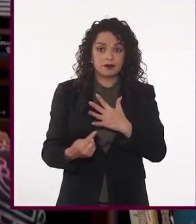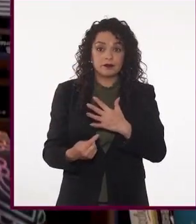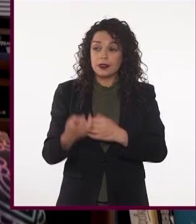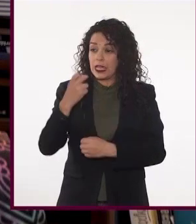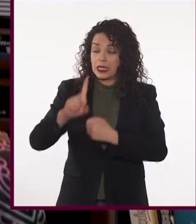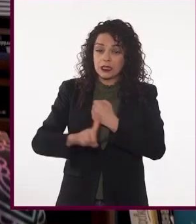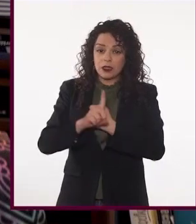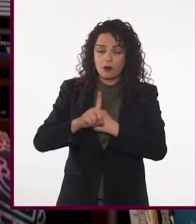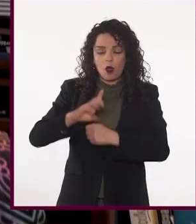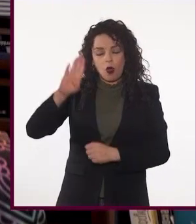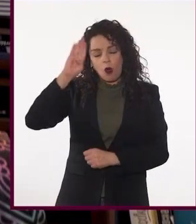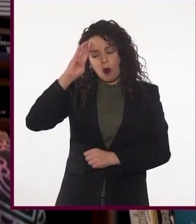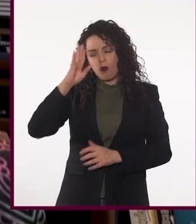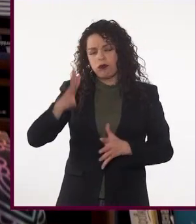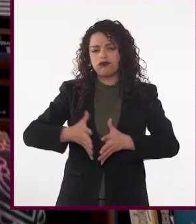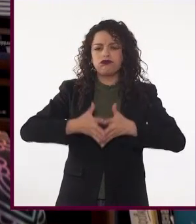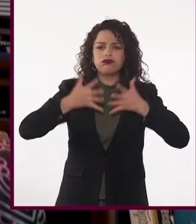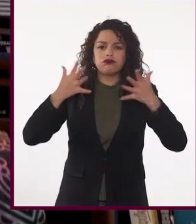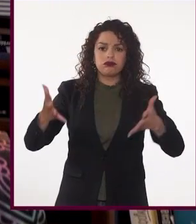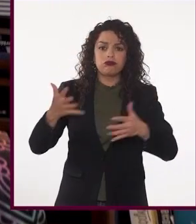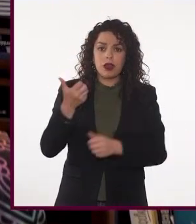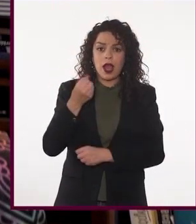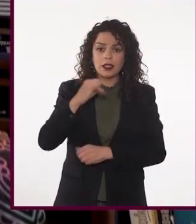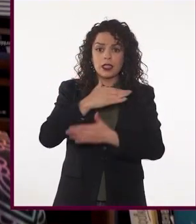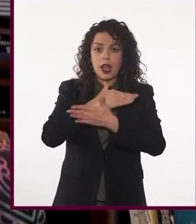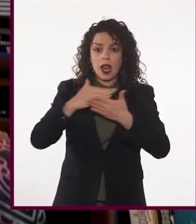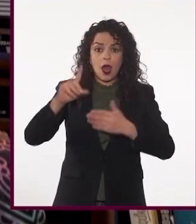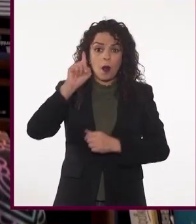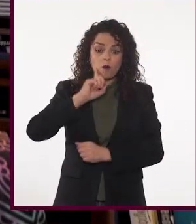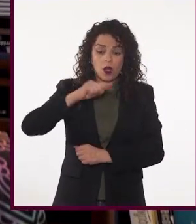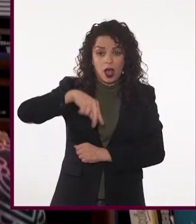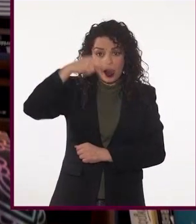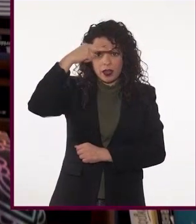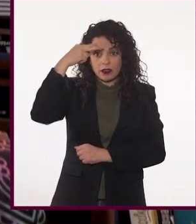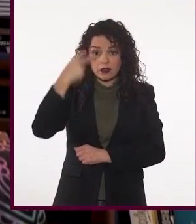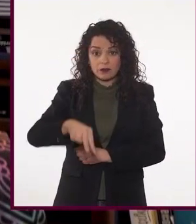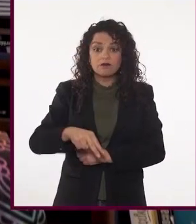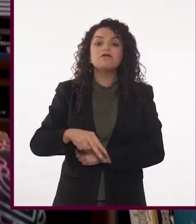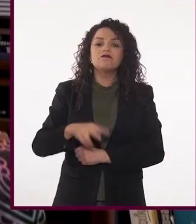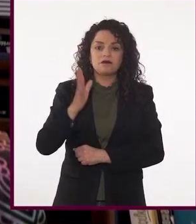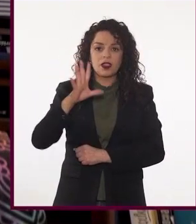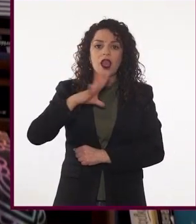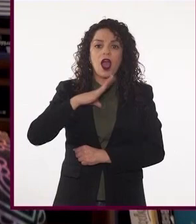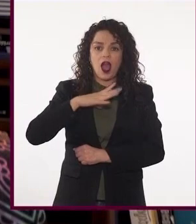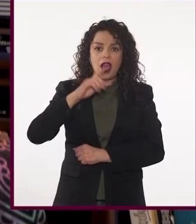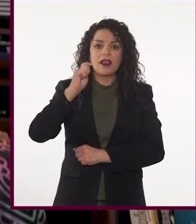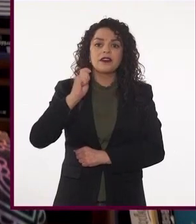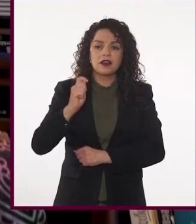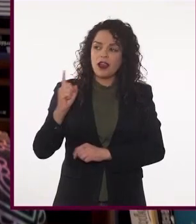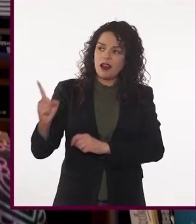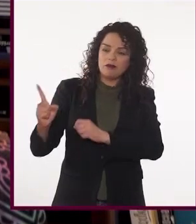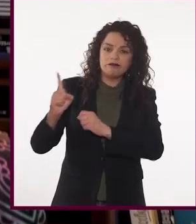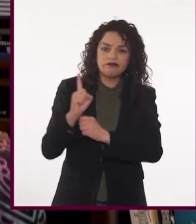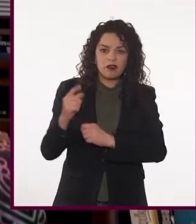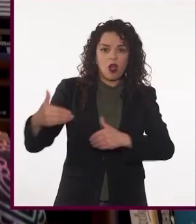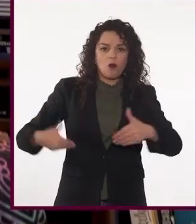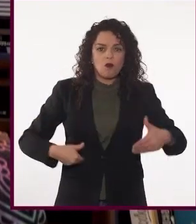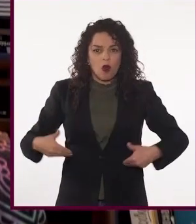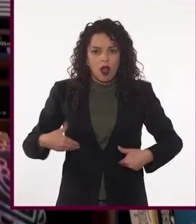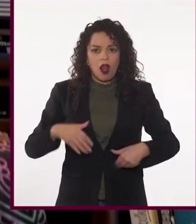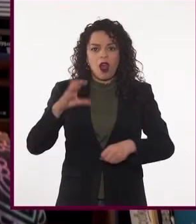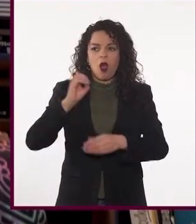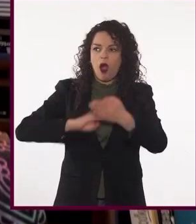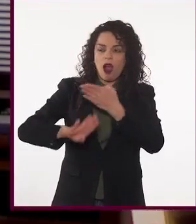El problema es tan masivo que prácticamente la mitad de las mujeres en México han sido acosadas o violentadas